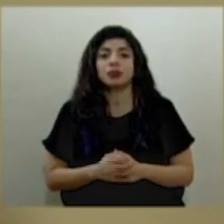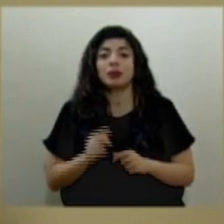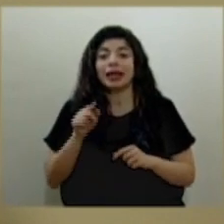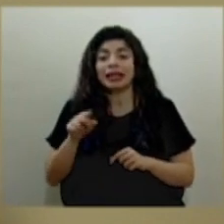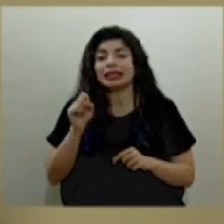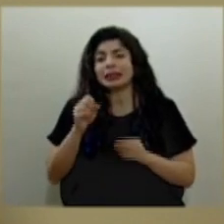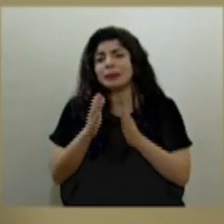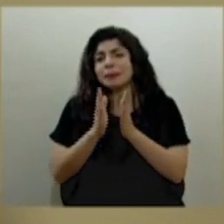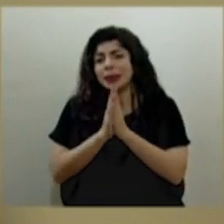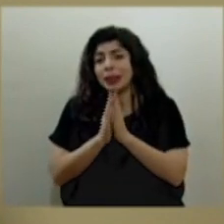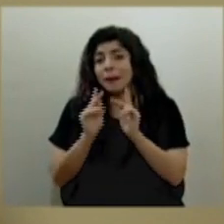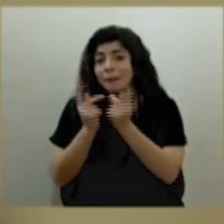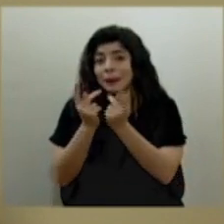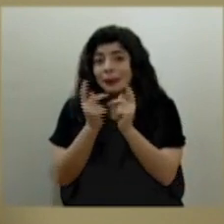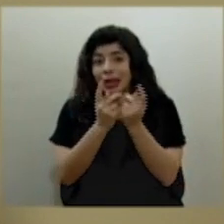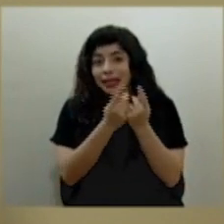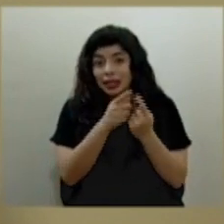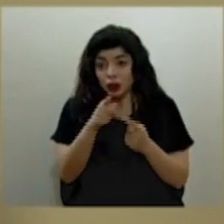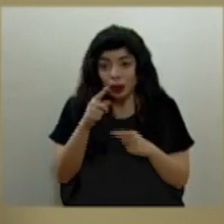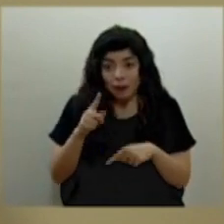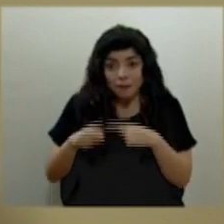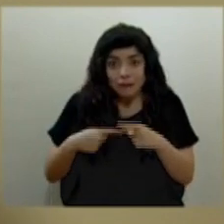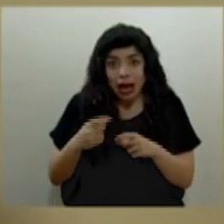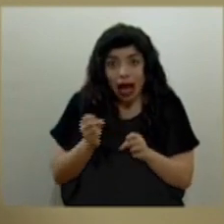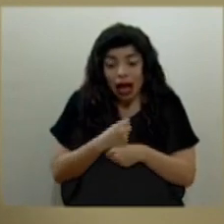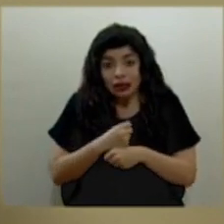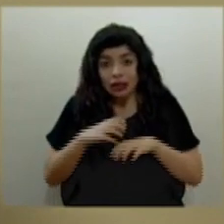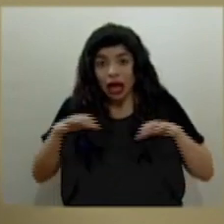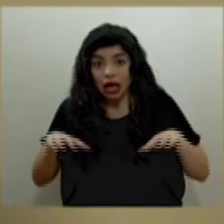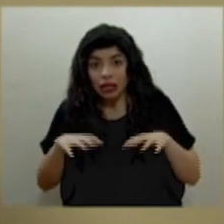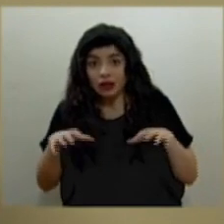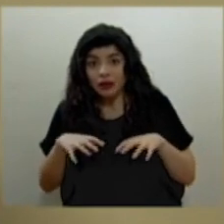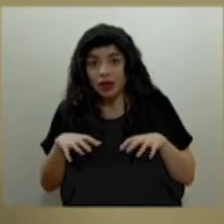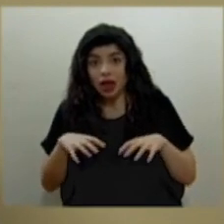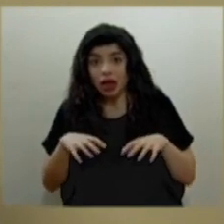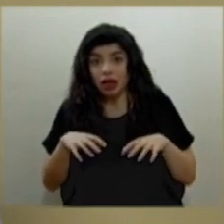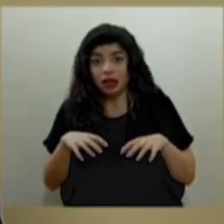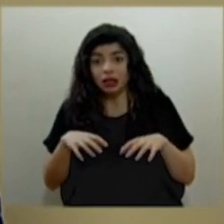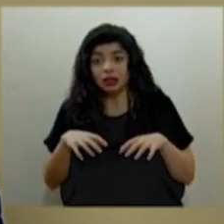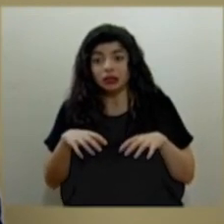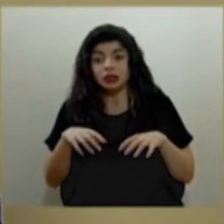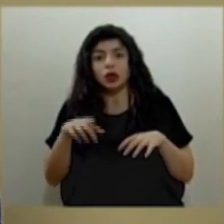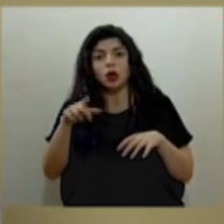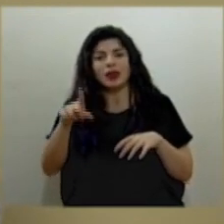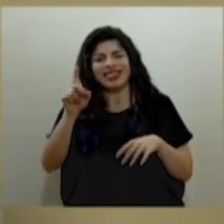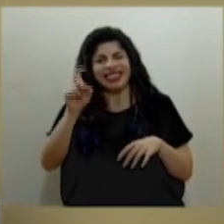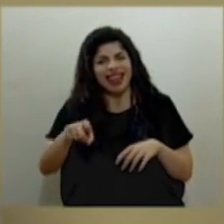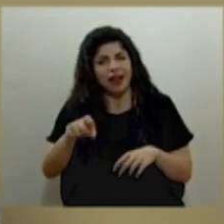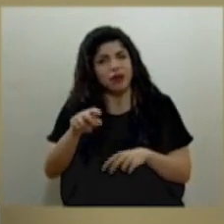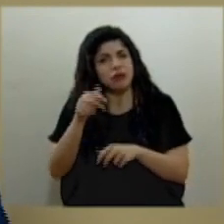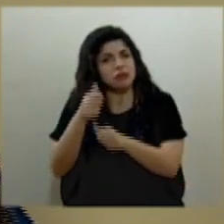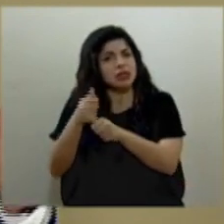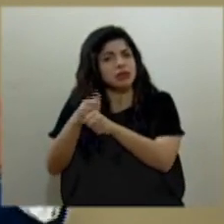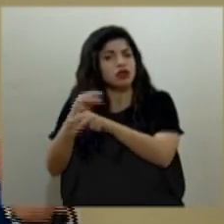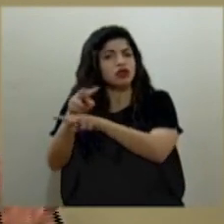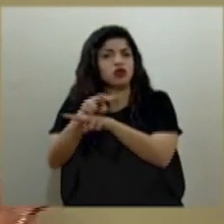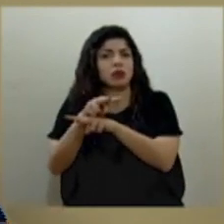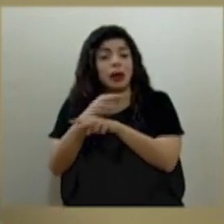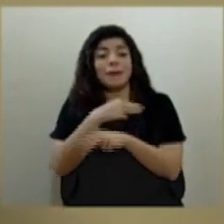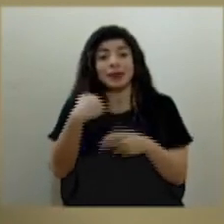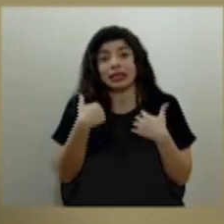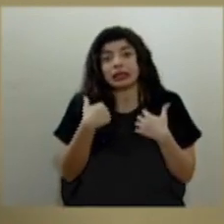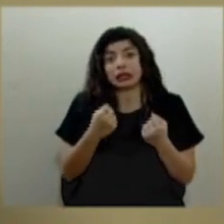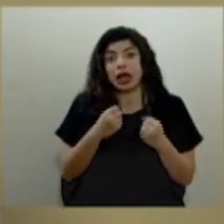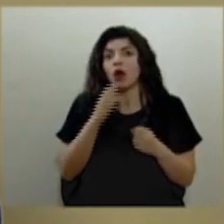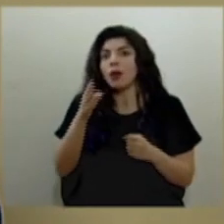sí, pedimos a los diferentes partidos que vayan a hacer este tipo de actividades, que hagan una supervisión ellos mismos. Obviamente el Ministerio de Salud